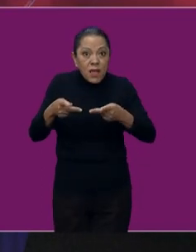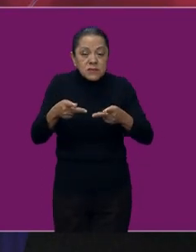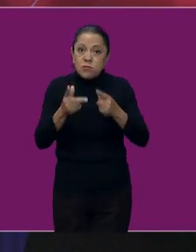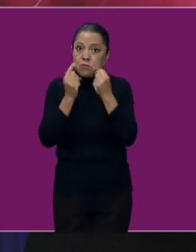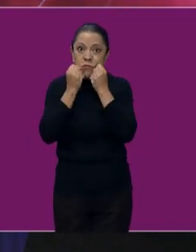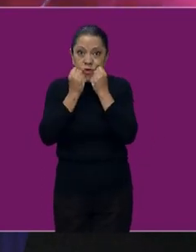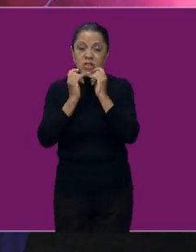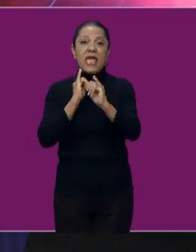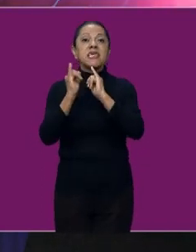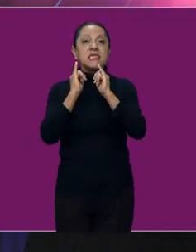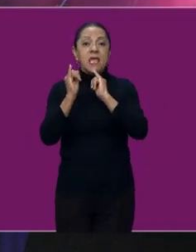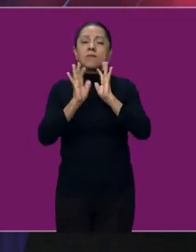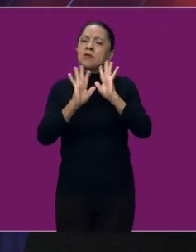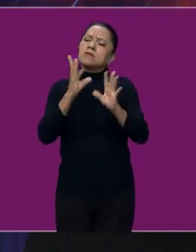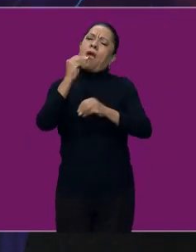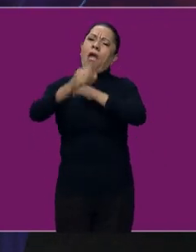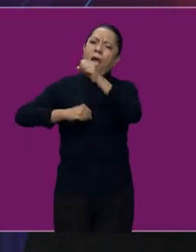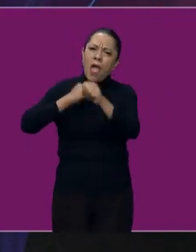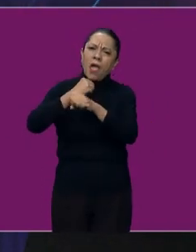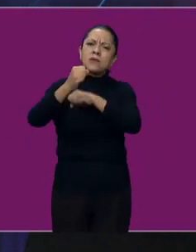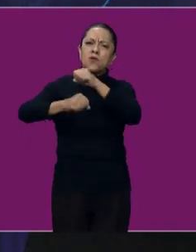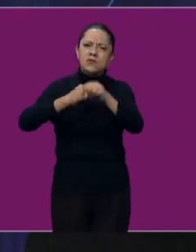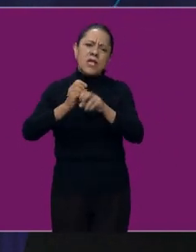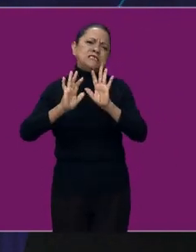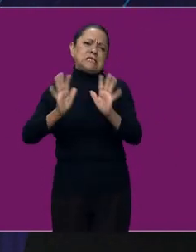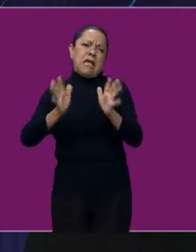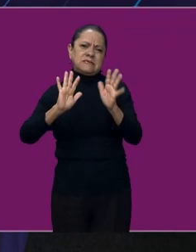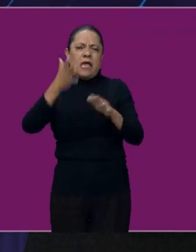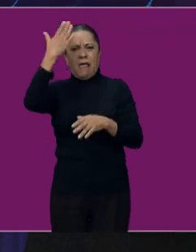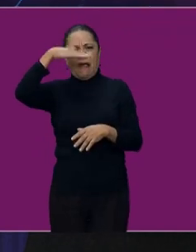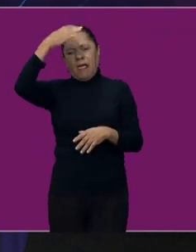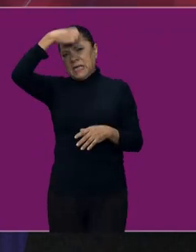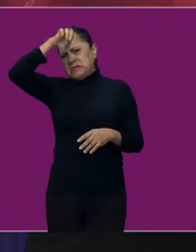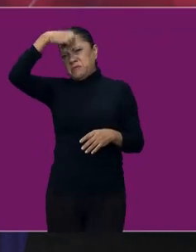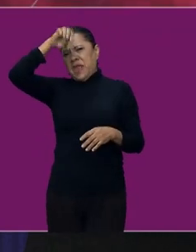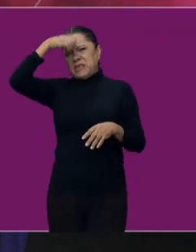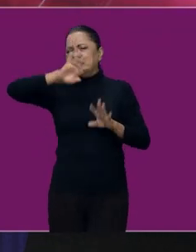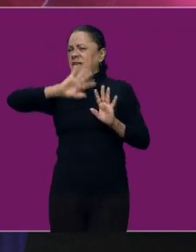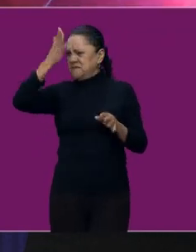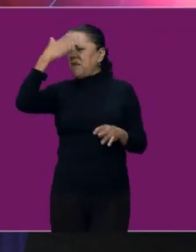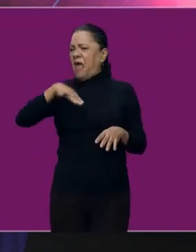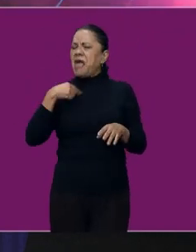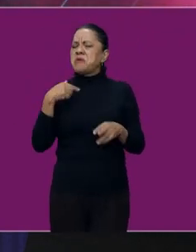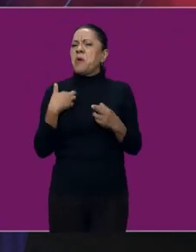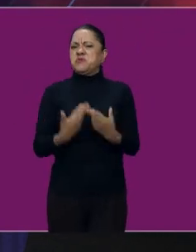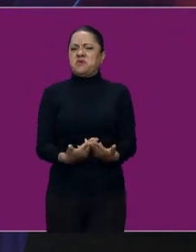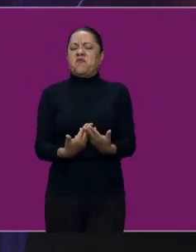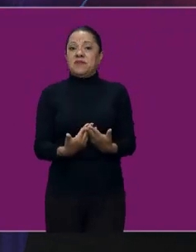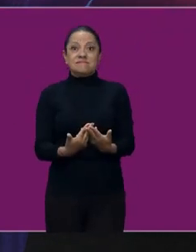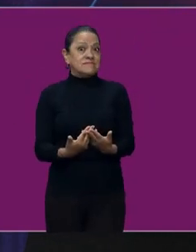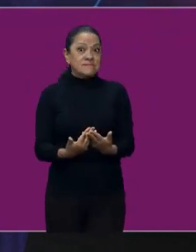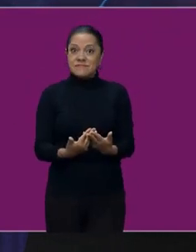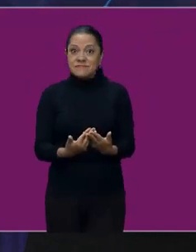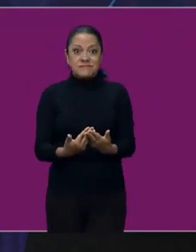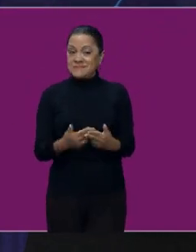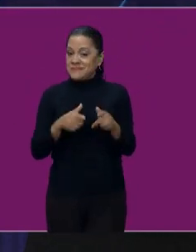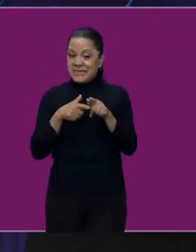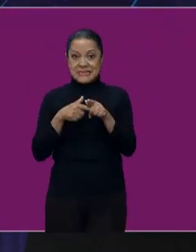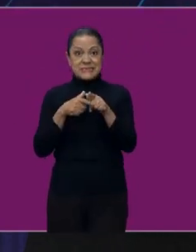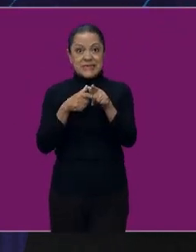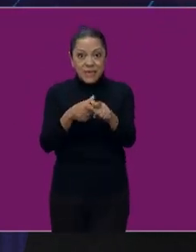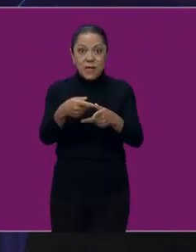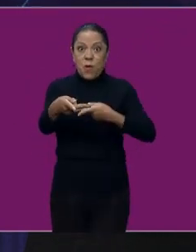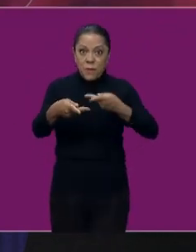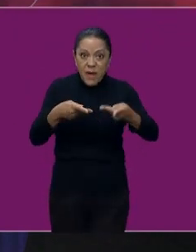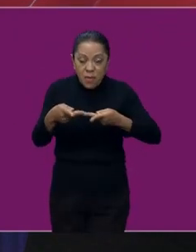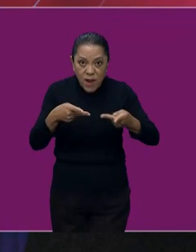es de que como ya tengo mucha experiencia ya esté sé mucho ya con eso suficiente no tengo que seguir en constante preparación